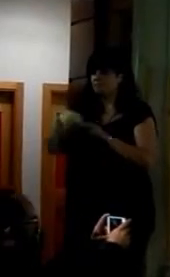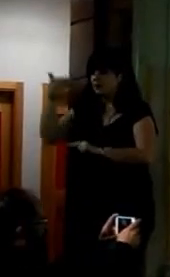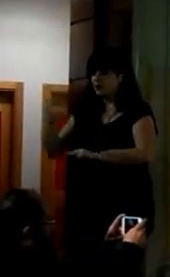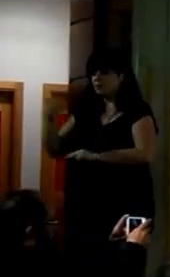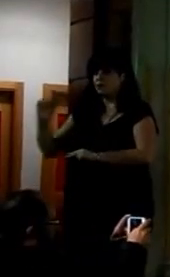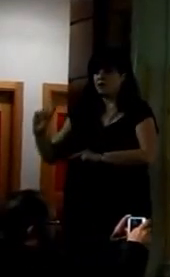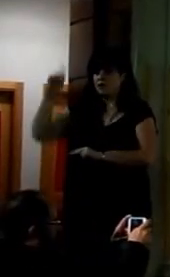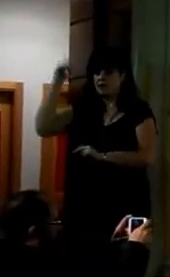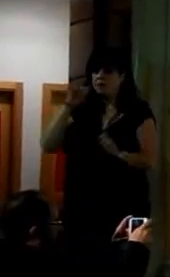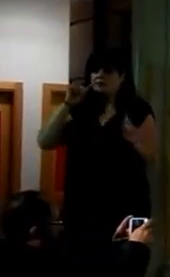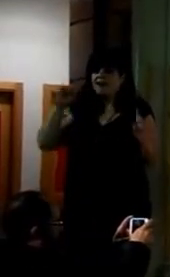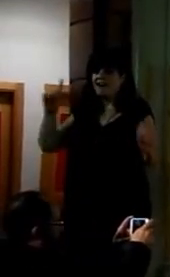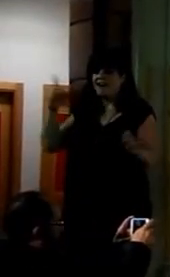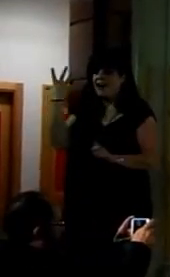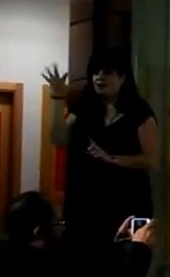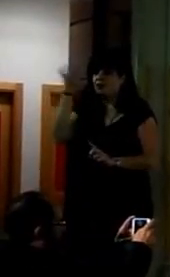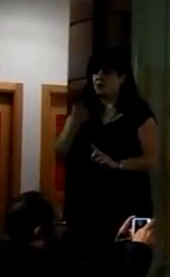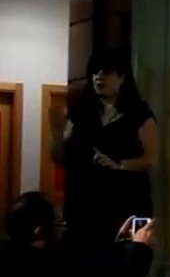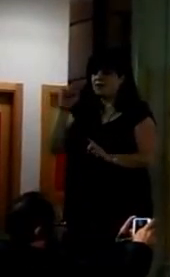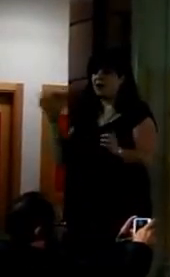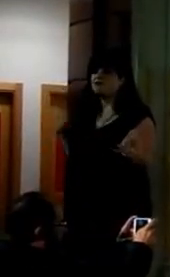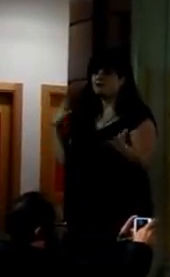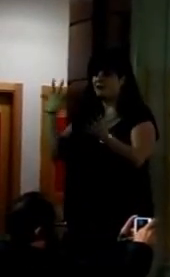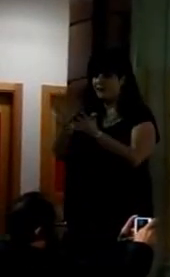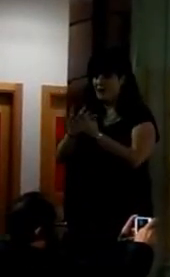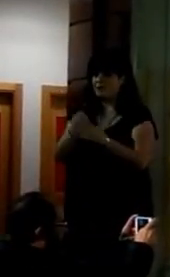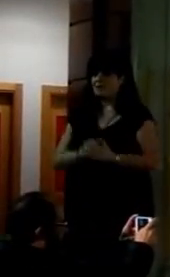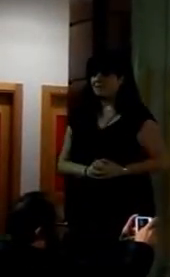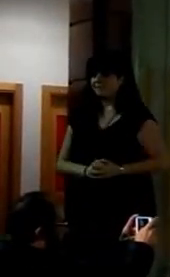relevante do último medio século da nación.